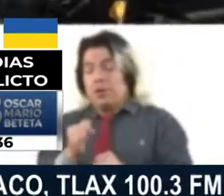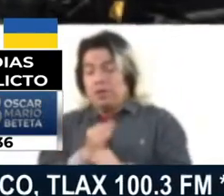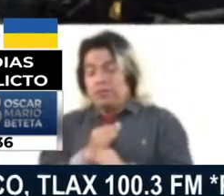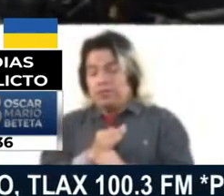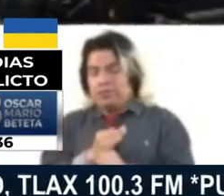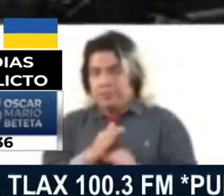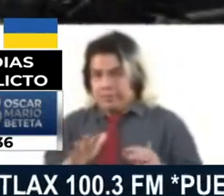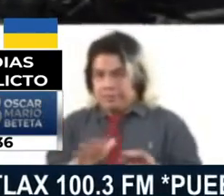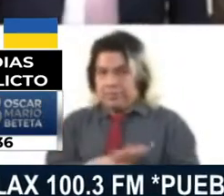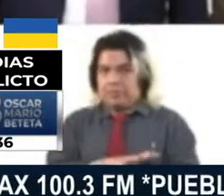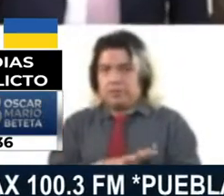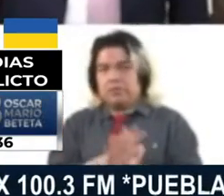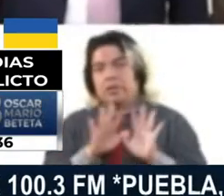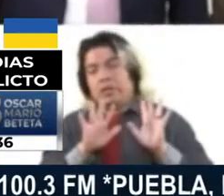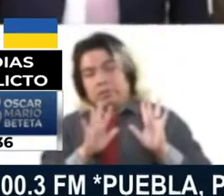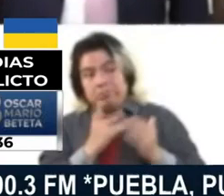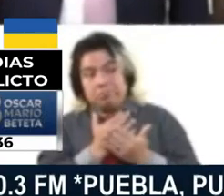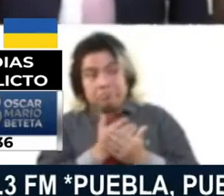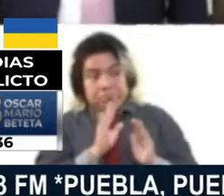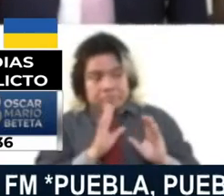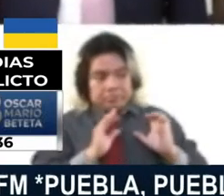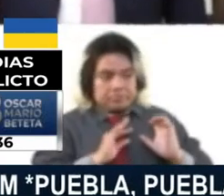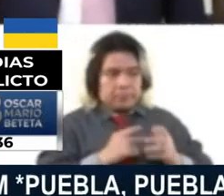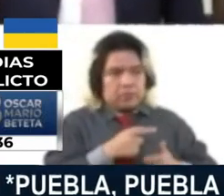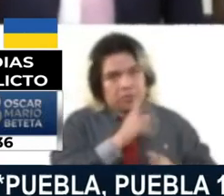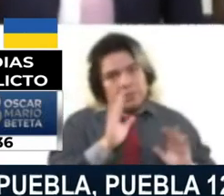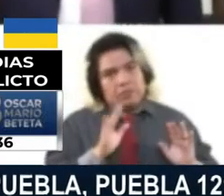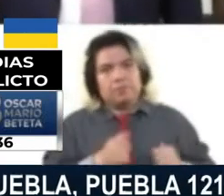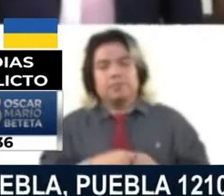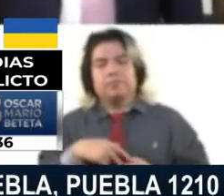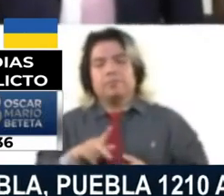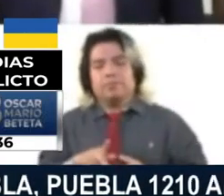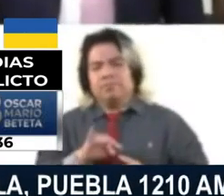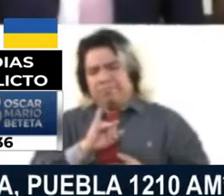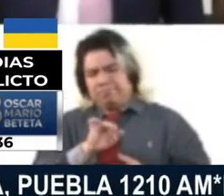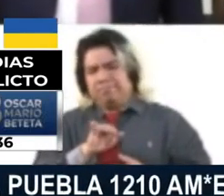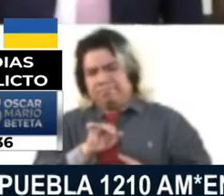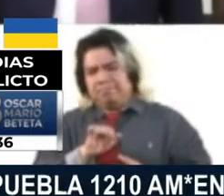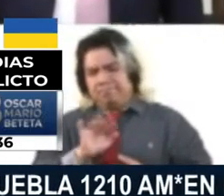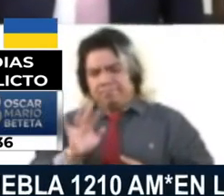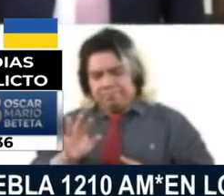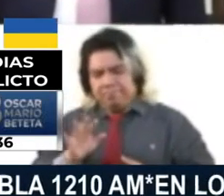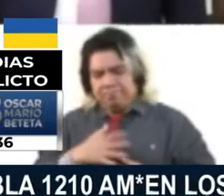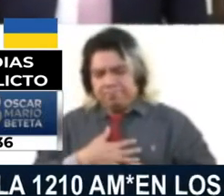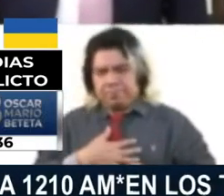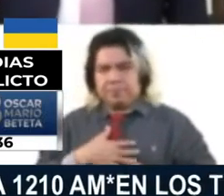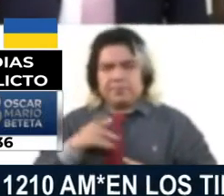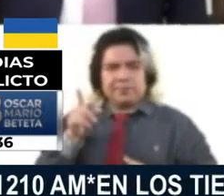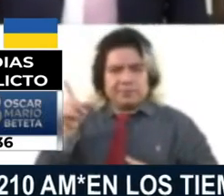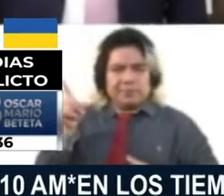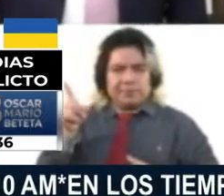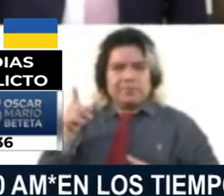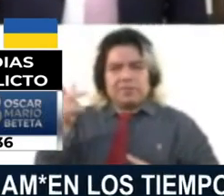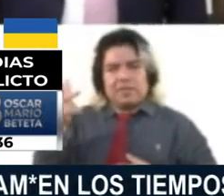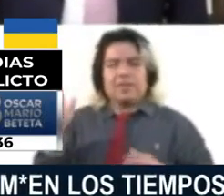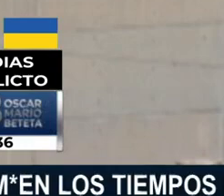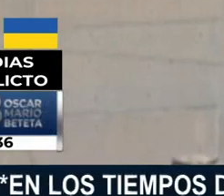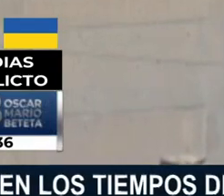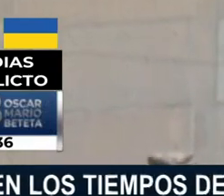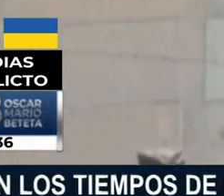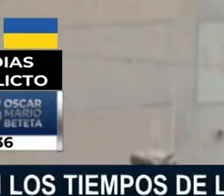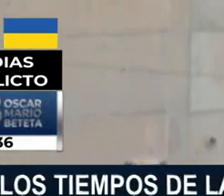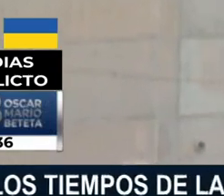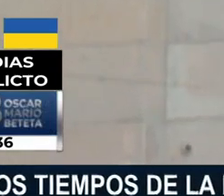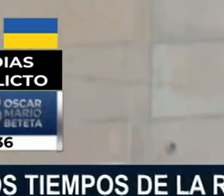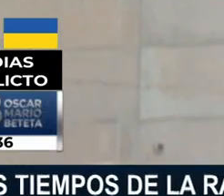Hay que cuidarse de lo que dice el tribunal, de lo que decimos, pero sí podemos decir que hay aires de cambio.